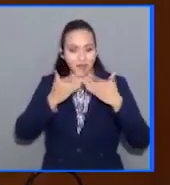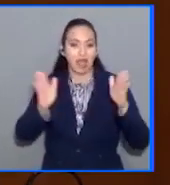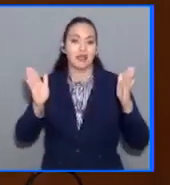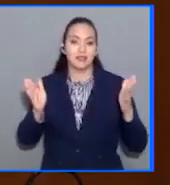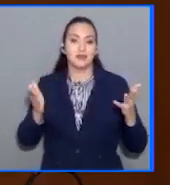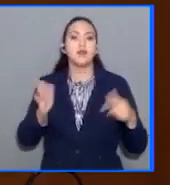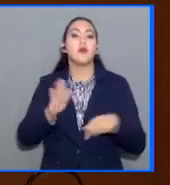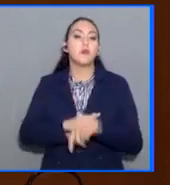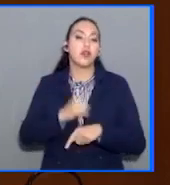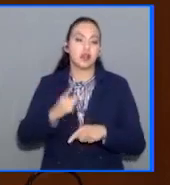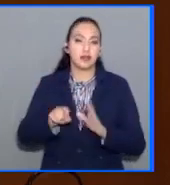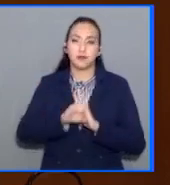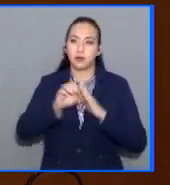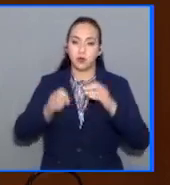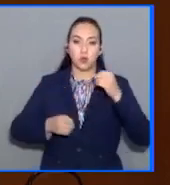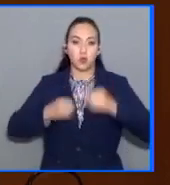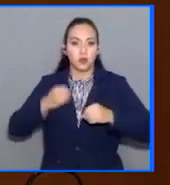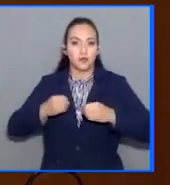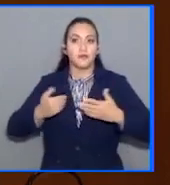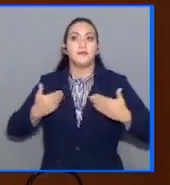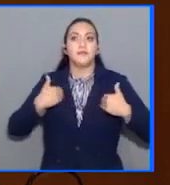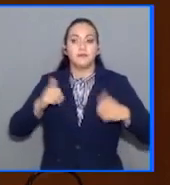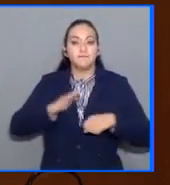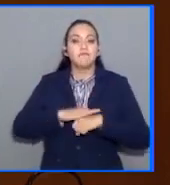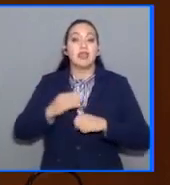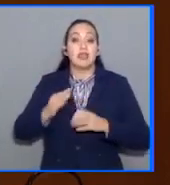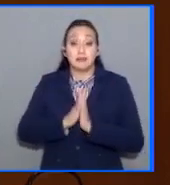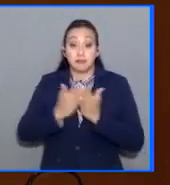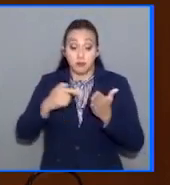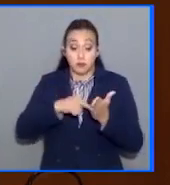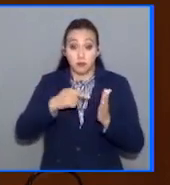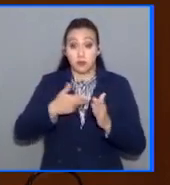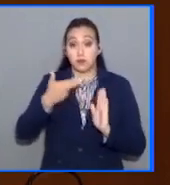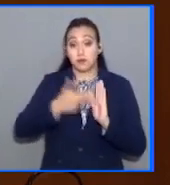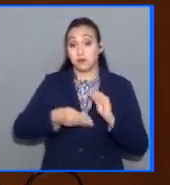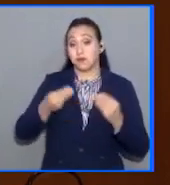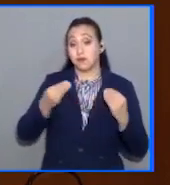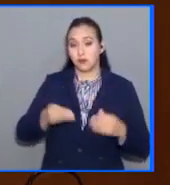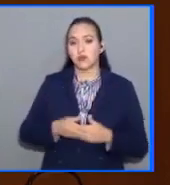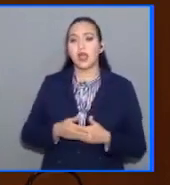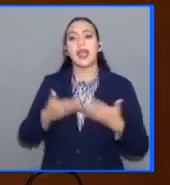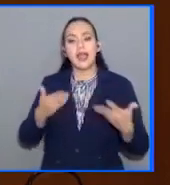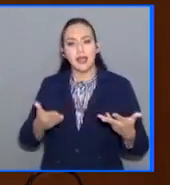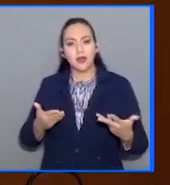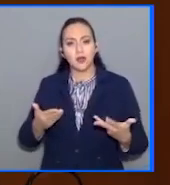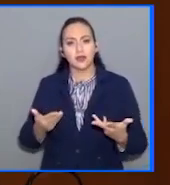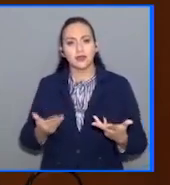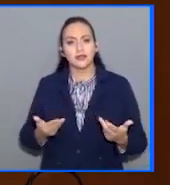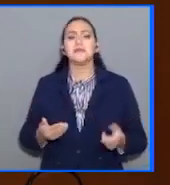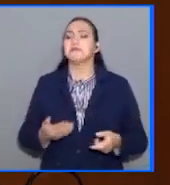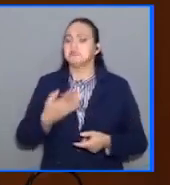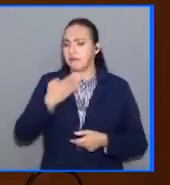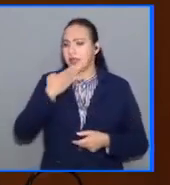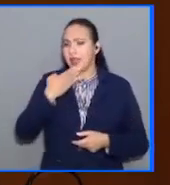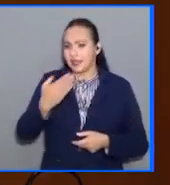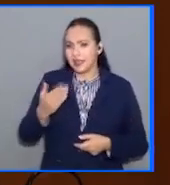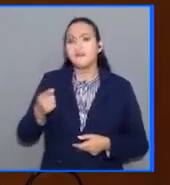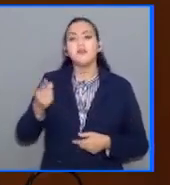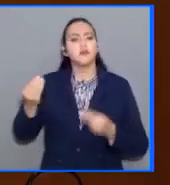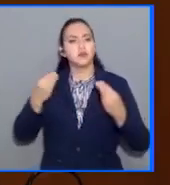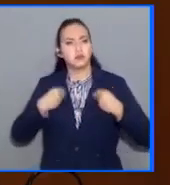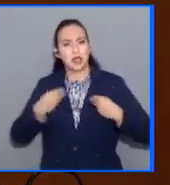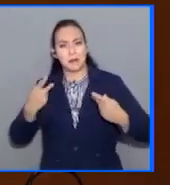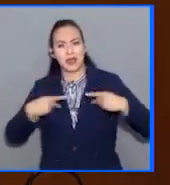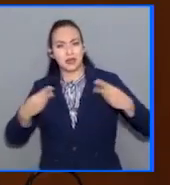de justicia y bueno, ahora viene el cuestionamiento. Está bien que haya polémica, pero bueno,